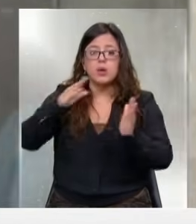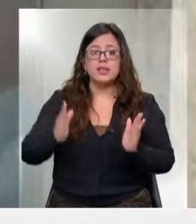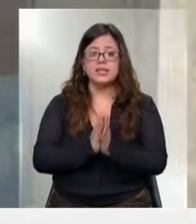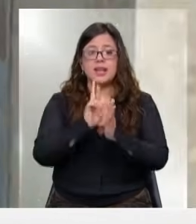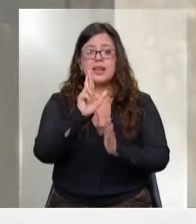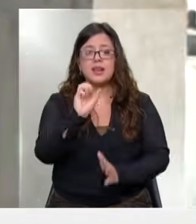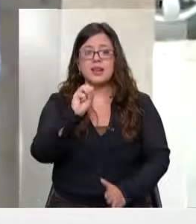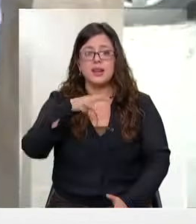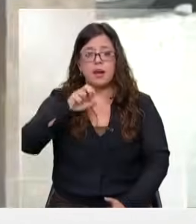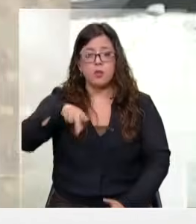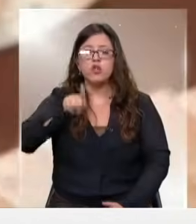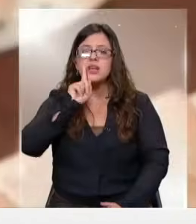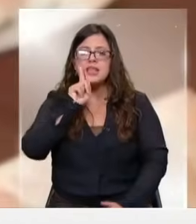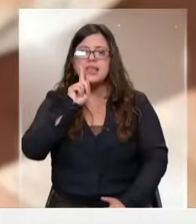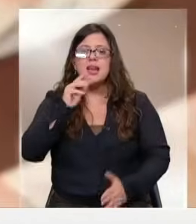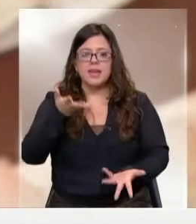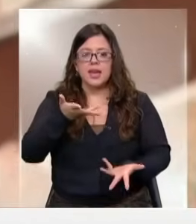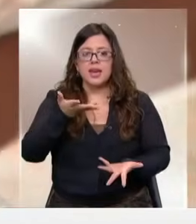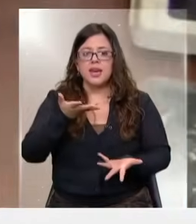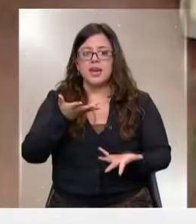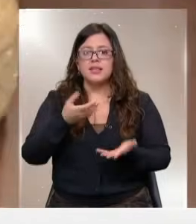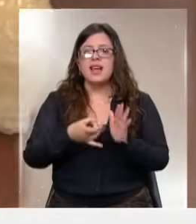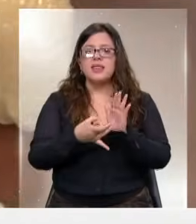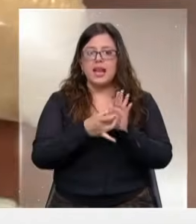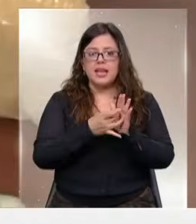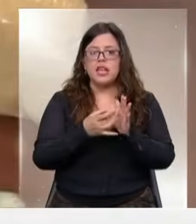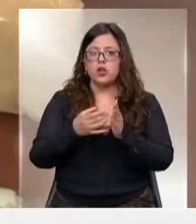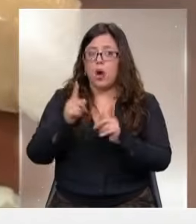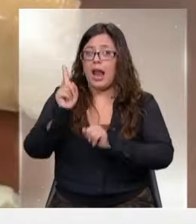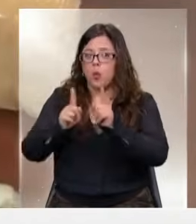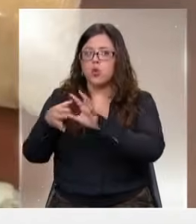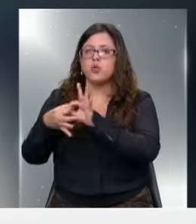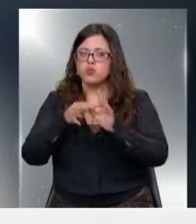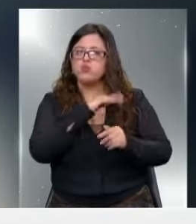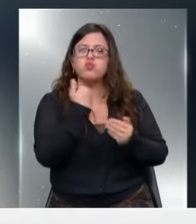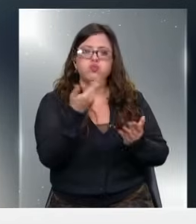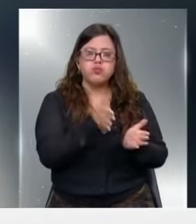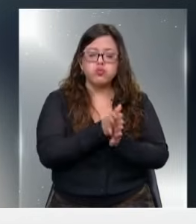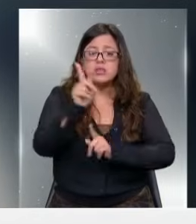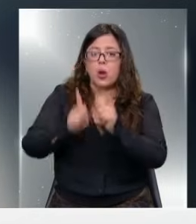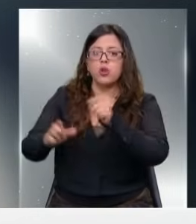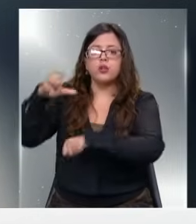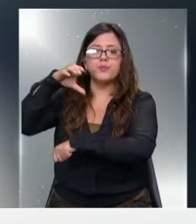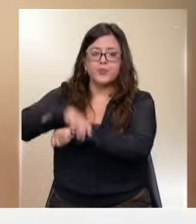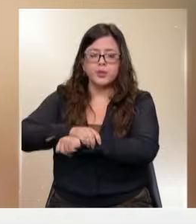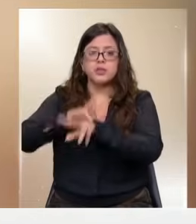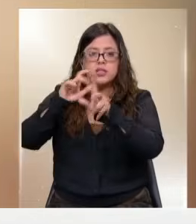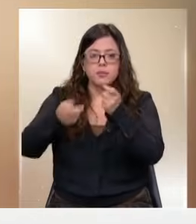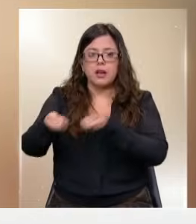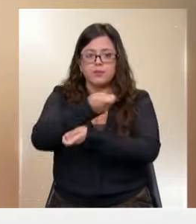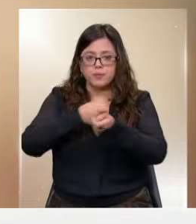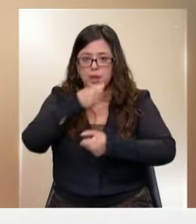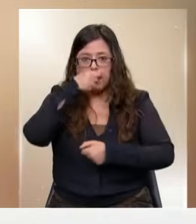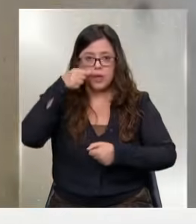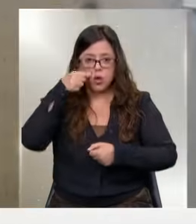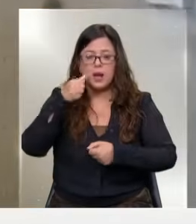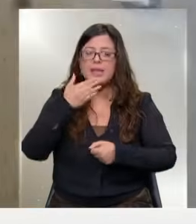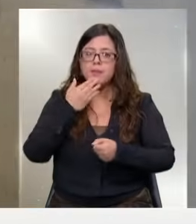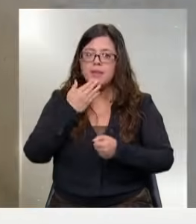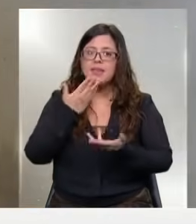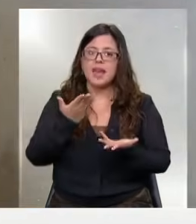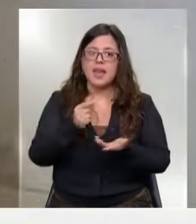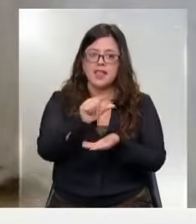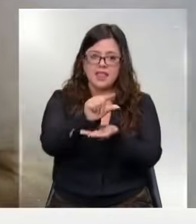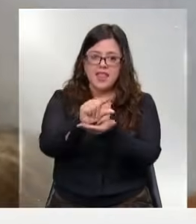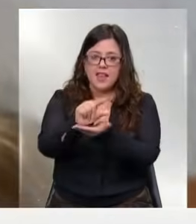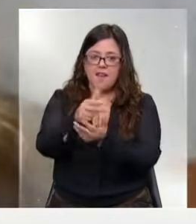tenían antecedentes penales incluso por homicidio. Algunos de ellos detenidos por tráfico de drogas y municiones. Si